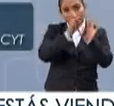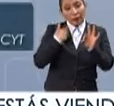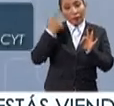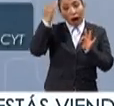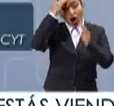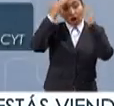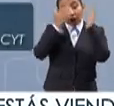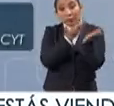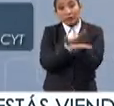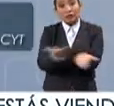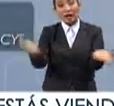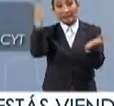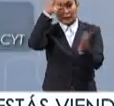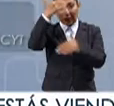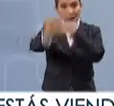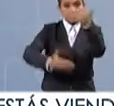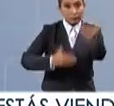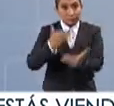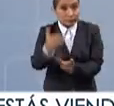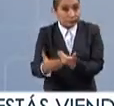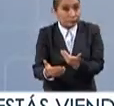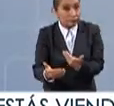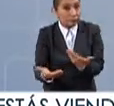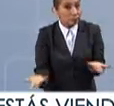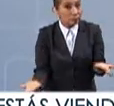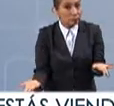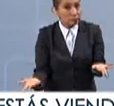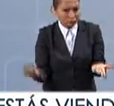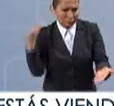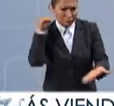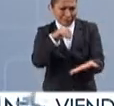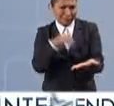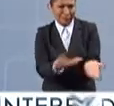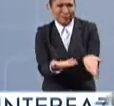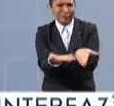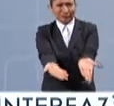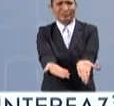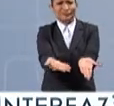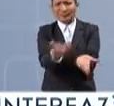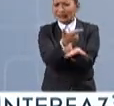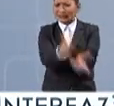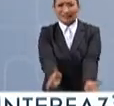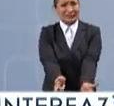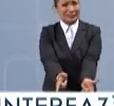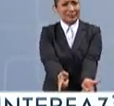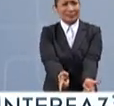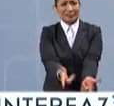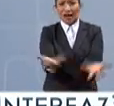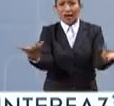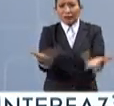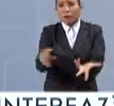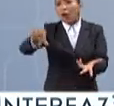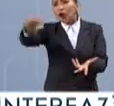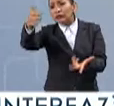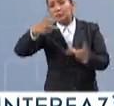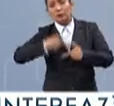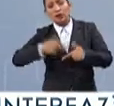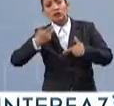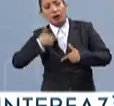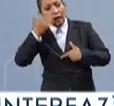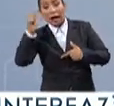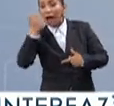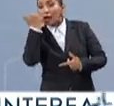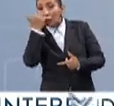para el que el conocimiento científico avance depositamos los pongamos los libres hagamos que otras personas